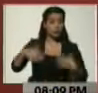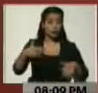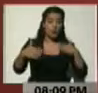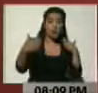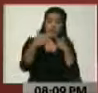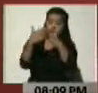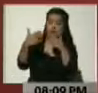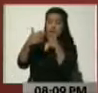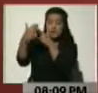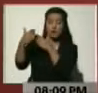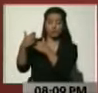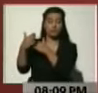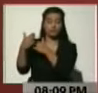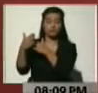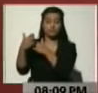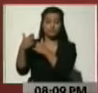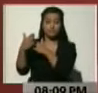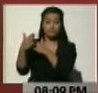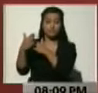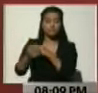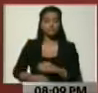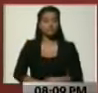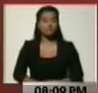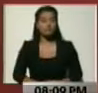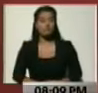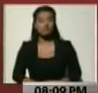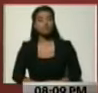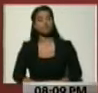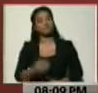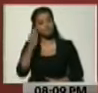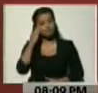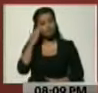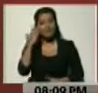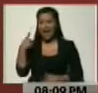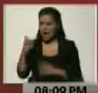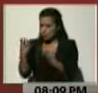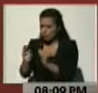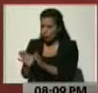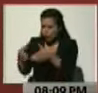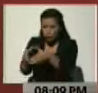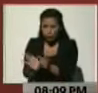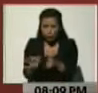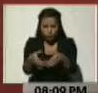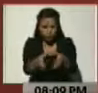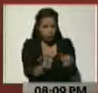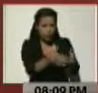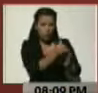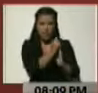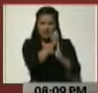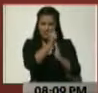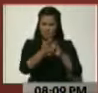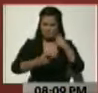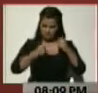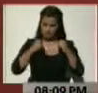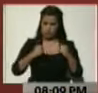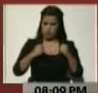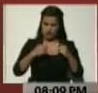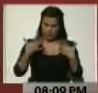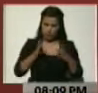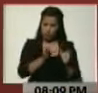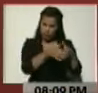atacados, con cada movimiento progresista que se levanta en el mundo, con nuestros